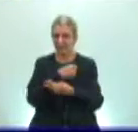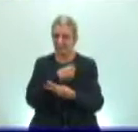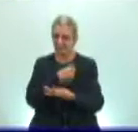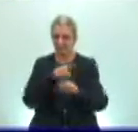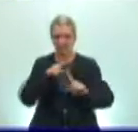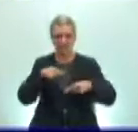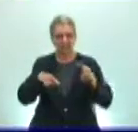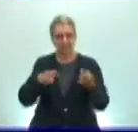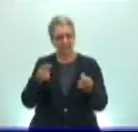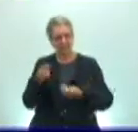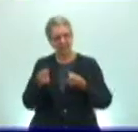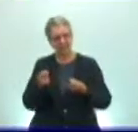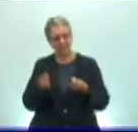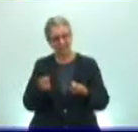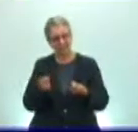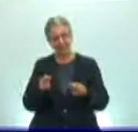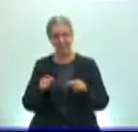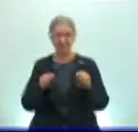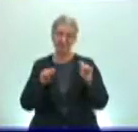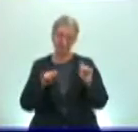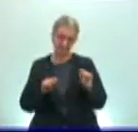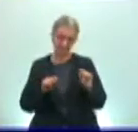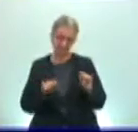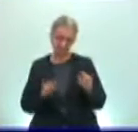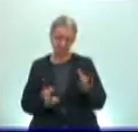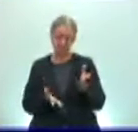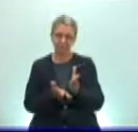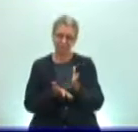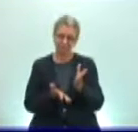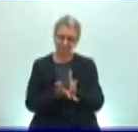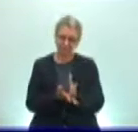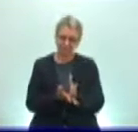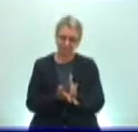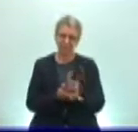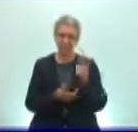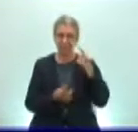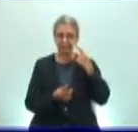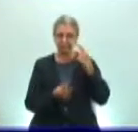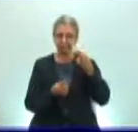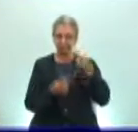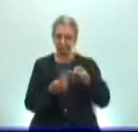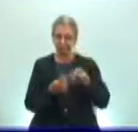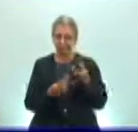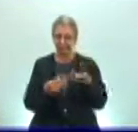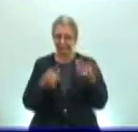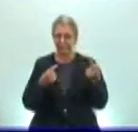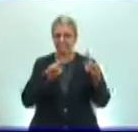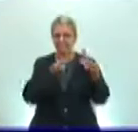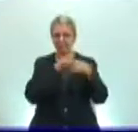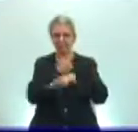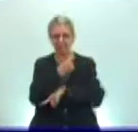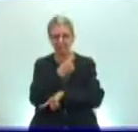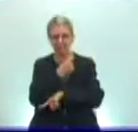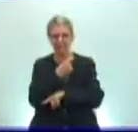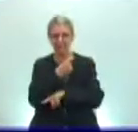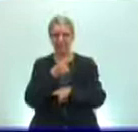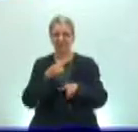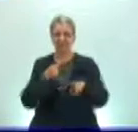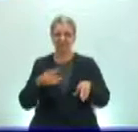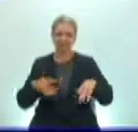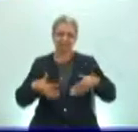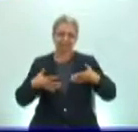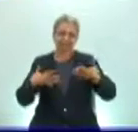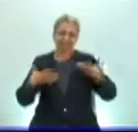guerra. Precisamente en la clase de hoy nos proponemos profundizar la proeza de ese